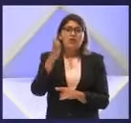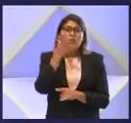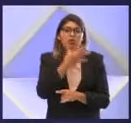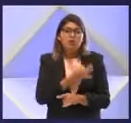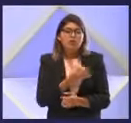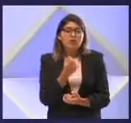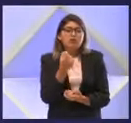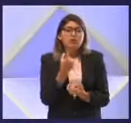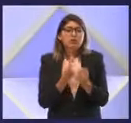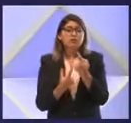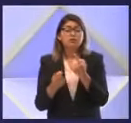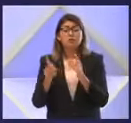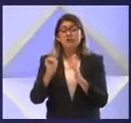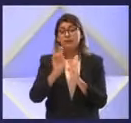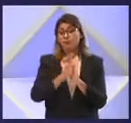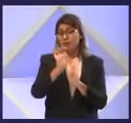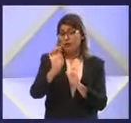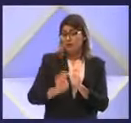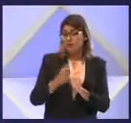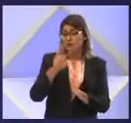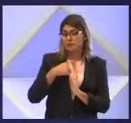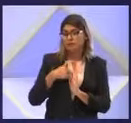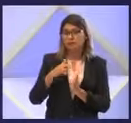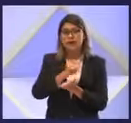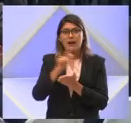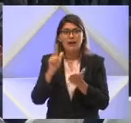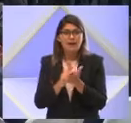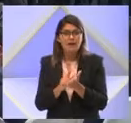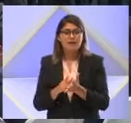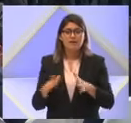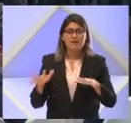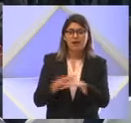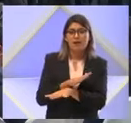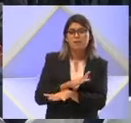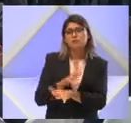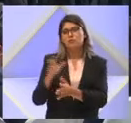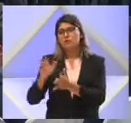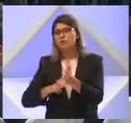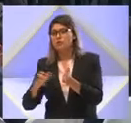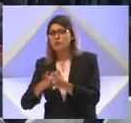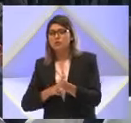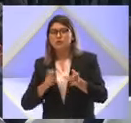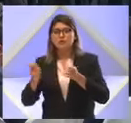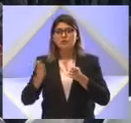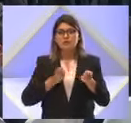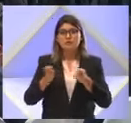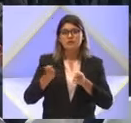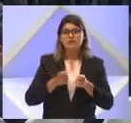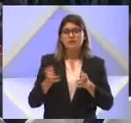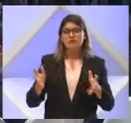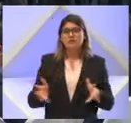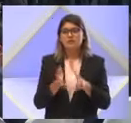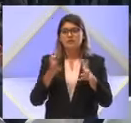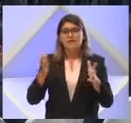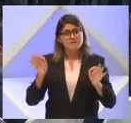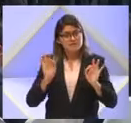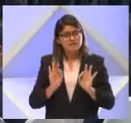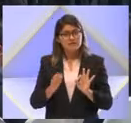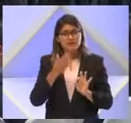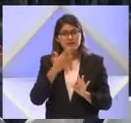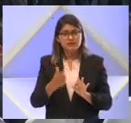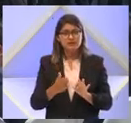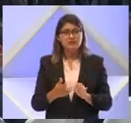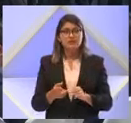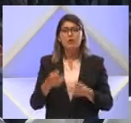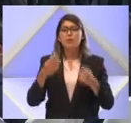regulación que evita interferencia perjudicial pero promueva la eficiencia y políticas de giuseppe or